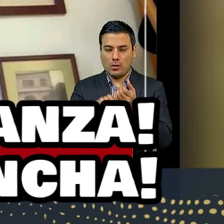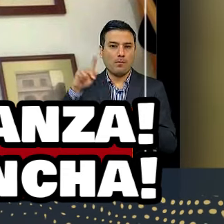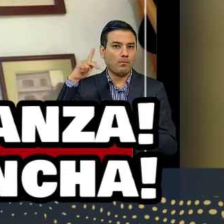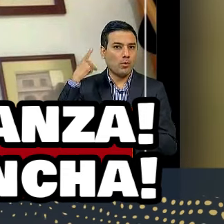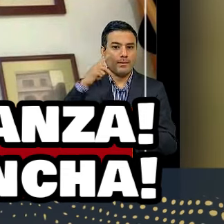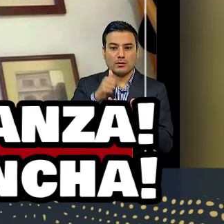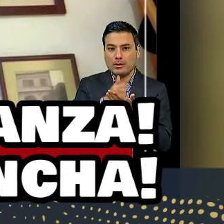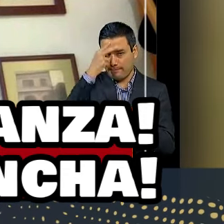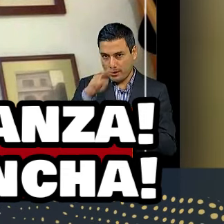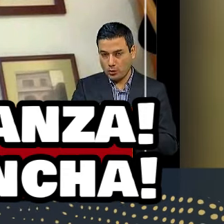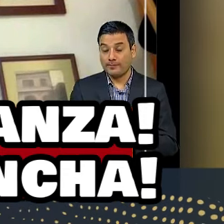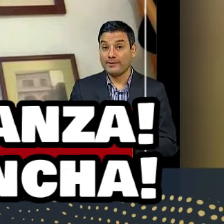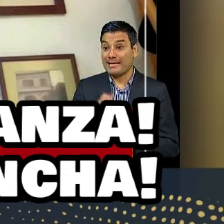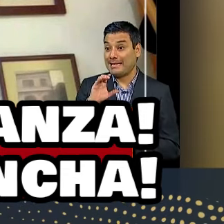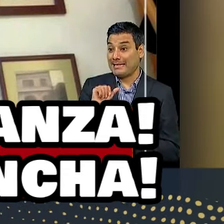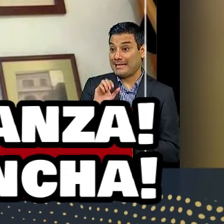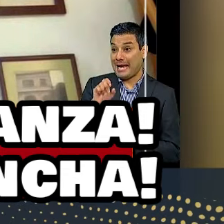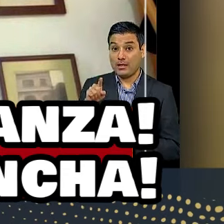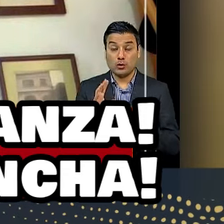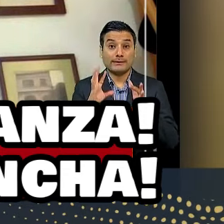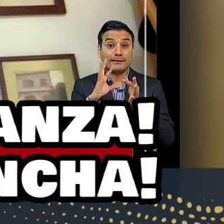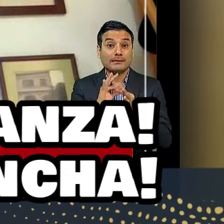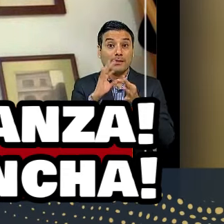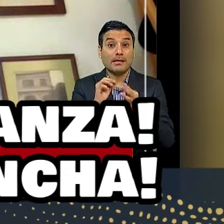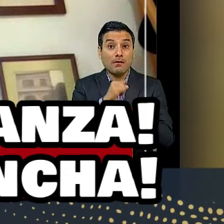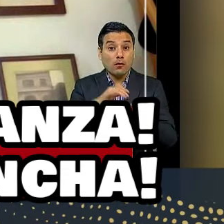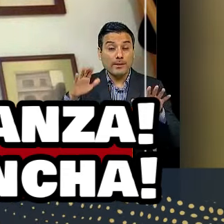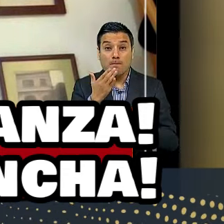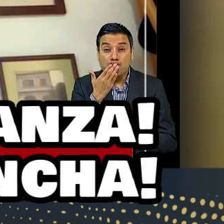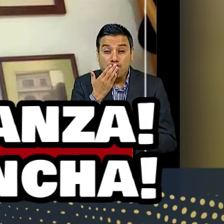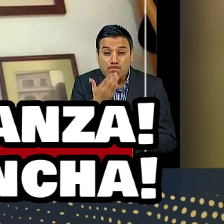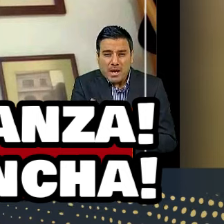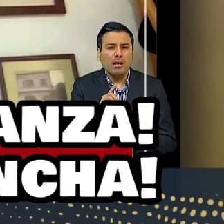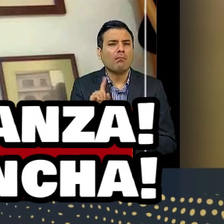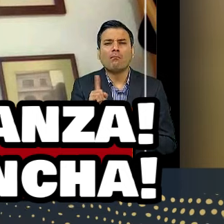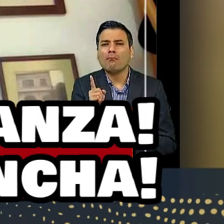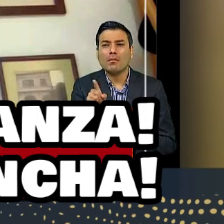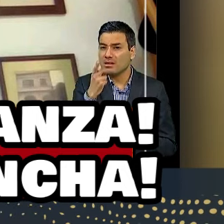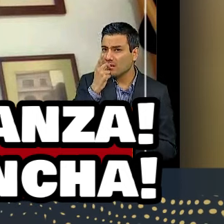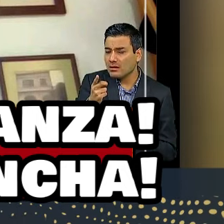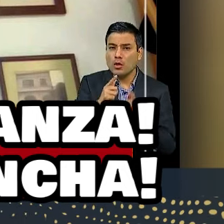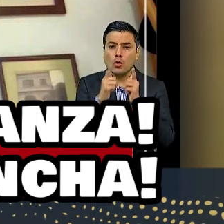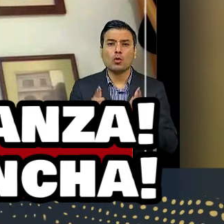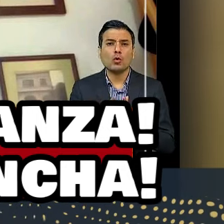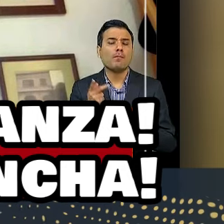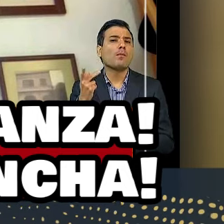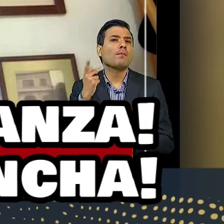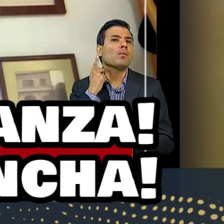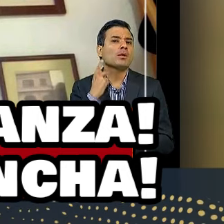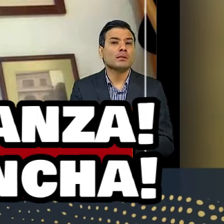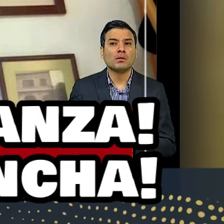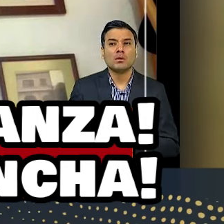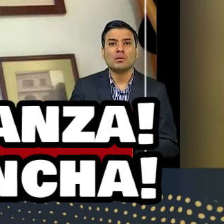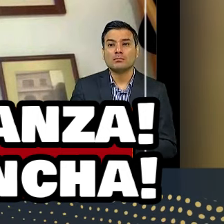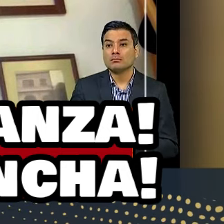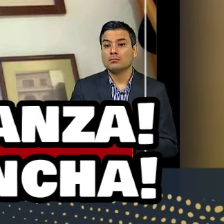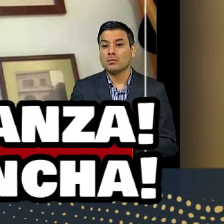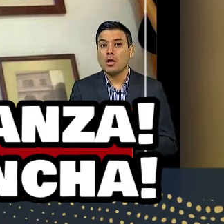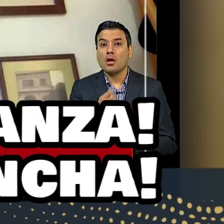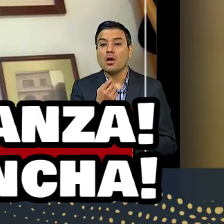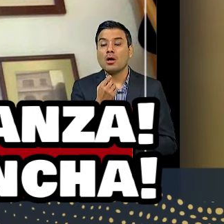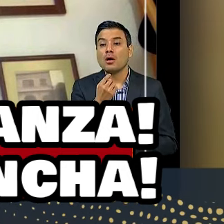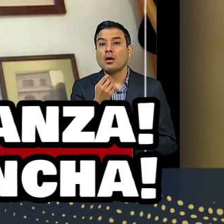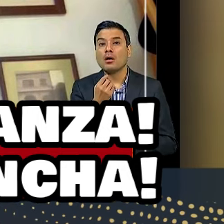capacitadores no están dando información precisa sobre cómo son los votos válidos al mencionar que si se vota por más de un partido en un emblema se anula la